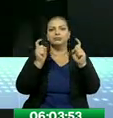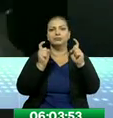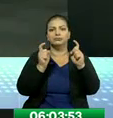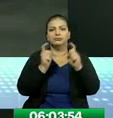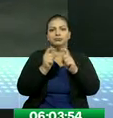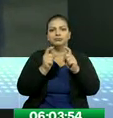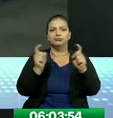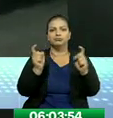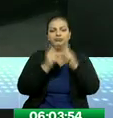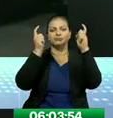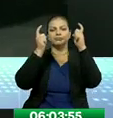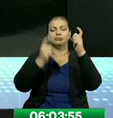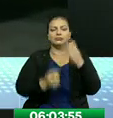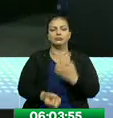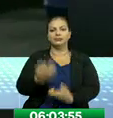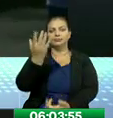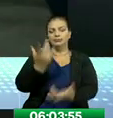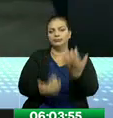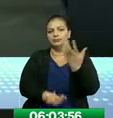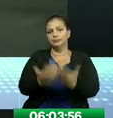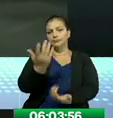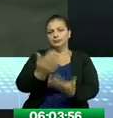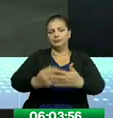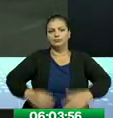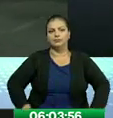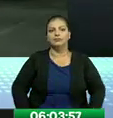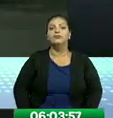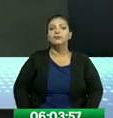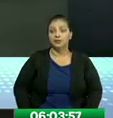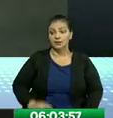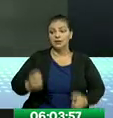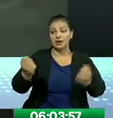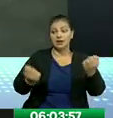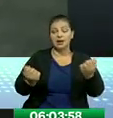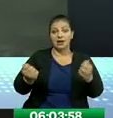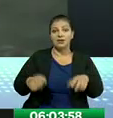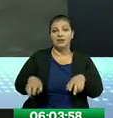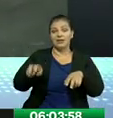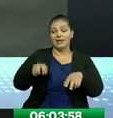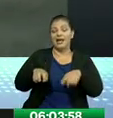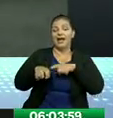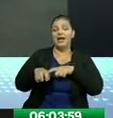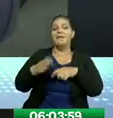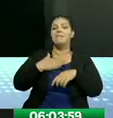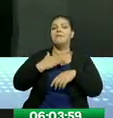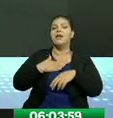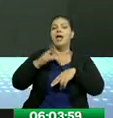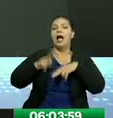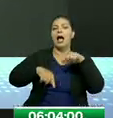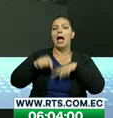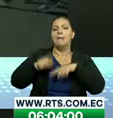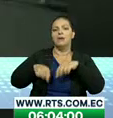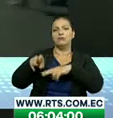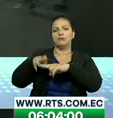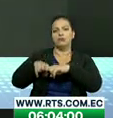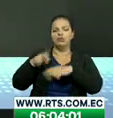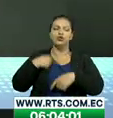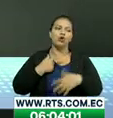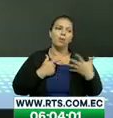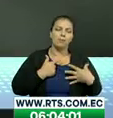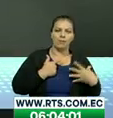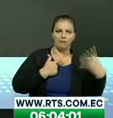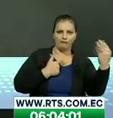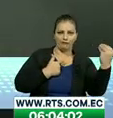Los cables a cruzarse y comenzó a incendiarse. Estaba un amigo dentro, tuvo que salir al apuro, yo estaba afuera. ¿No? Y se comenzó a incendiar.